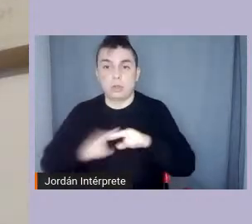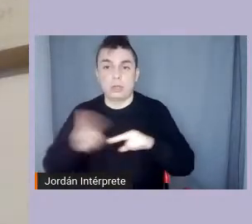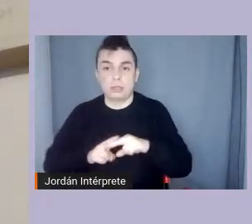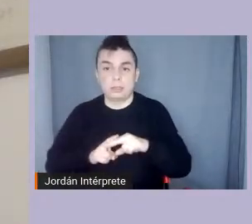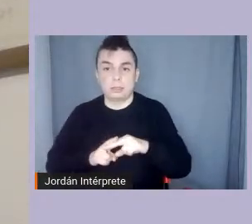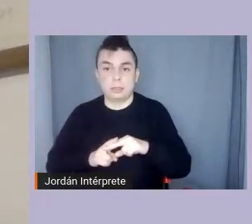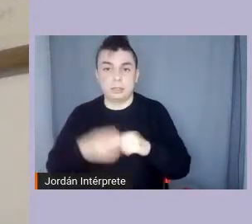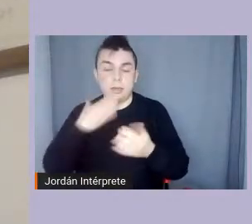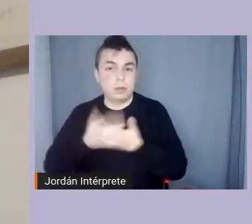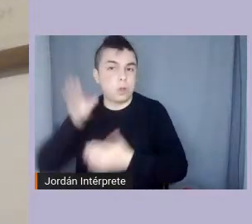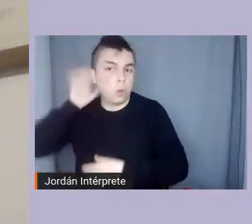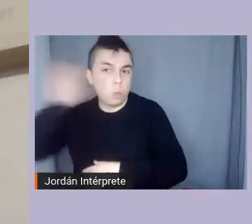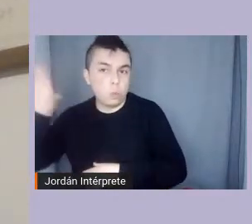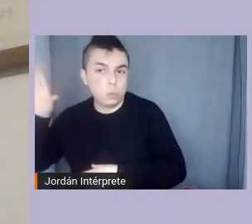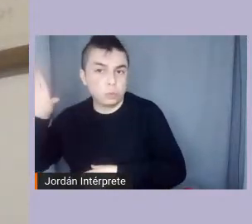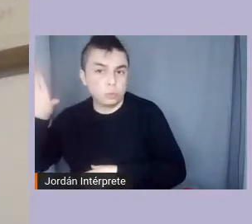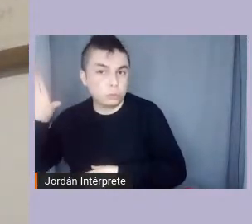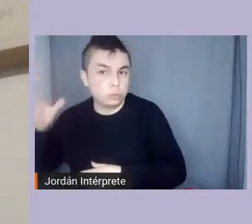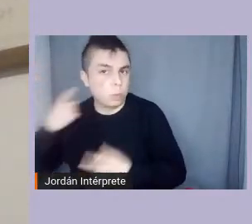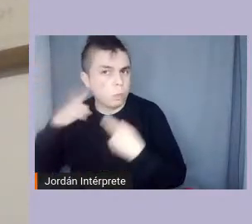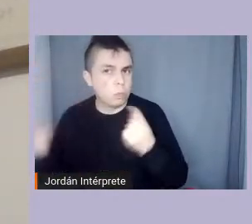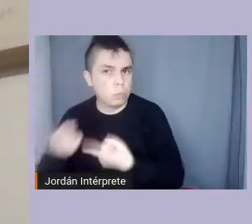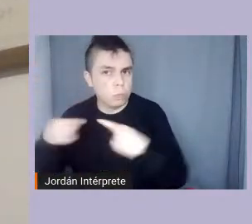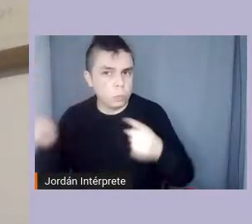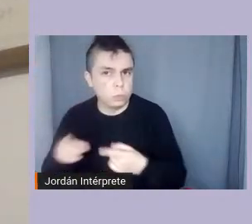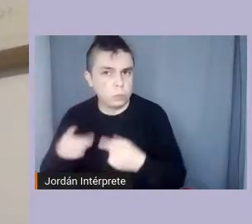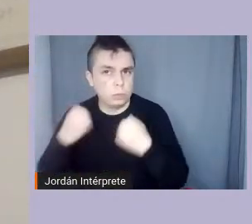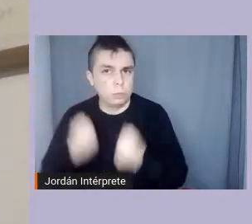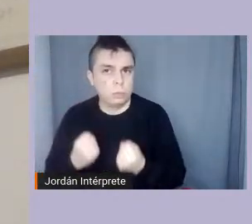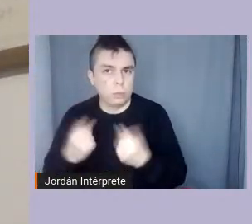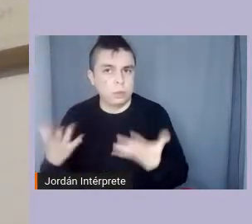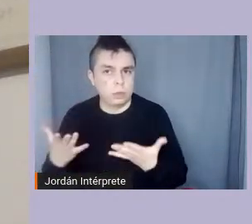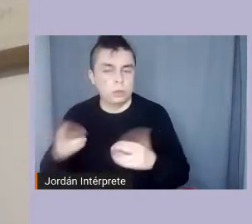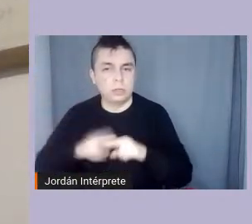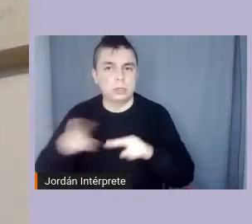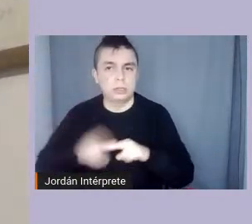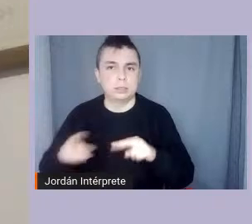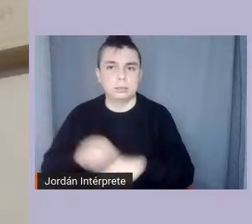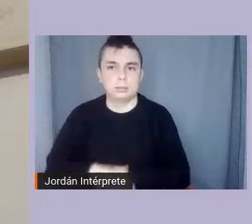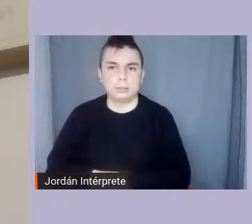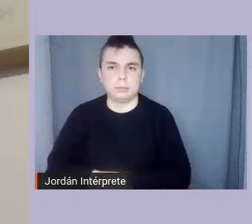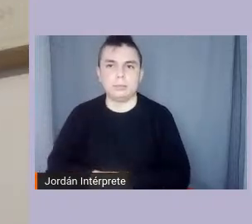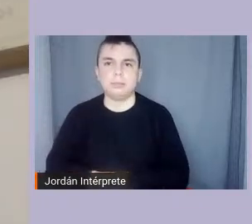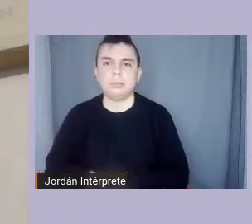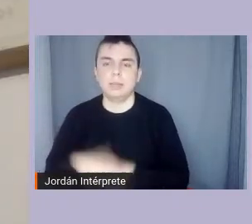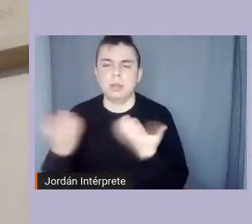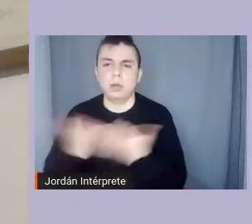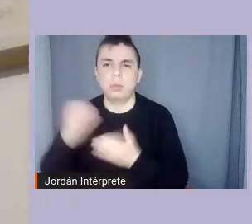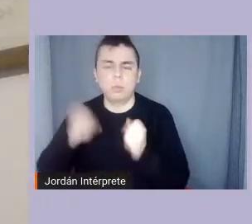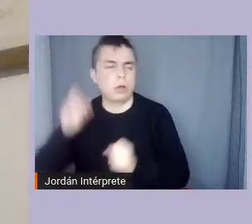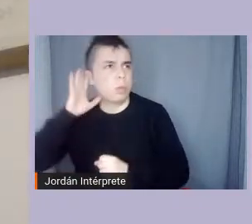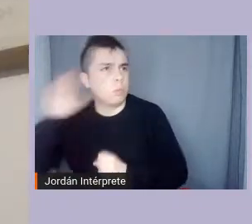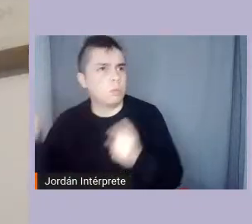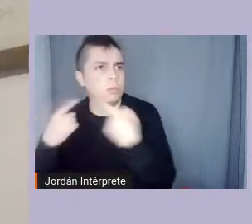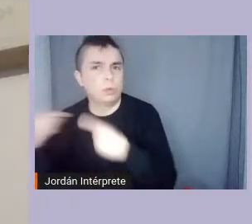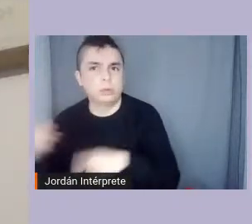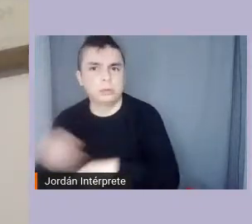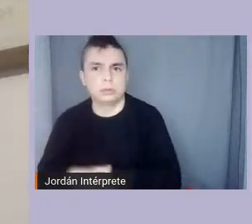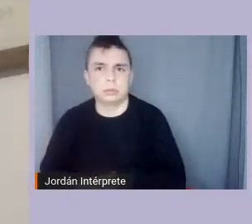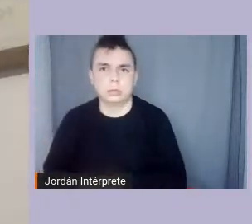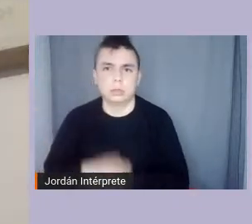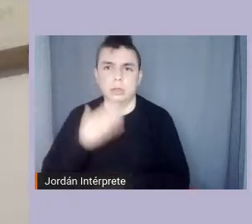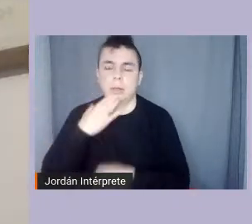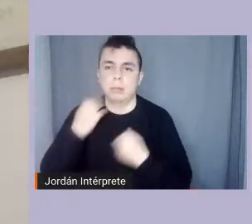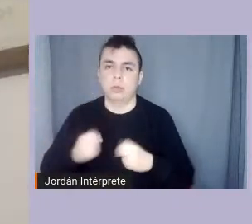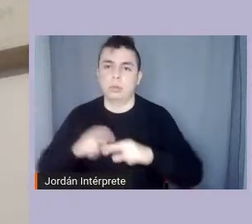cuando escucho música con mis niños y niñas. ¿Qué, cómo puedo hacerlo, no es verdad? ¿Cómo puedo escuchar música? También podemos